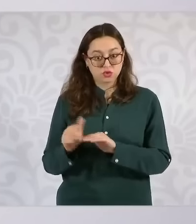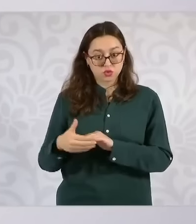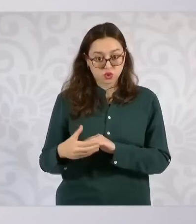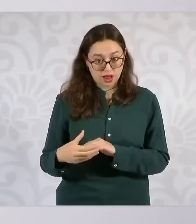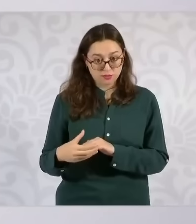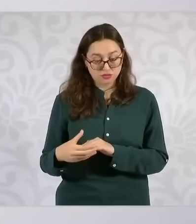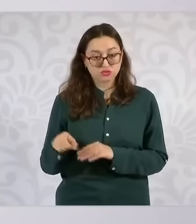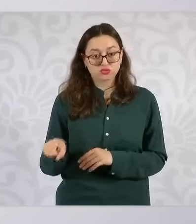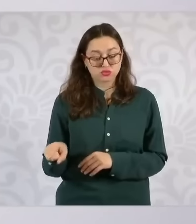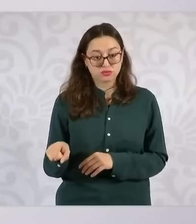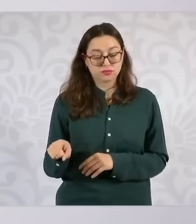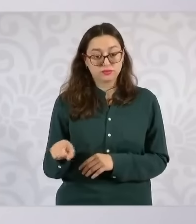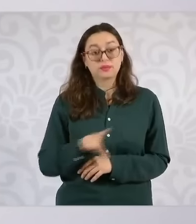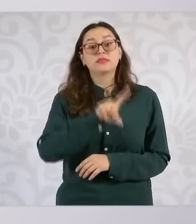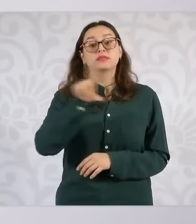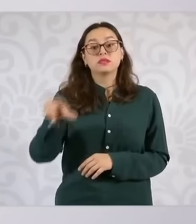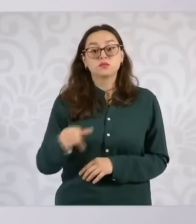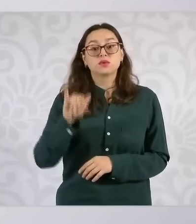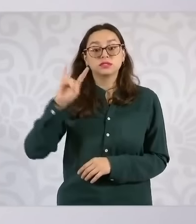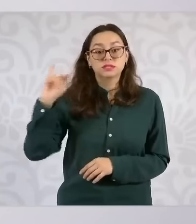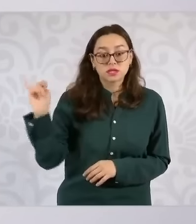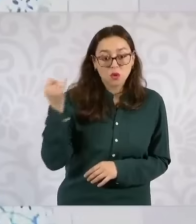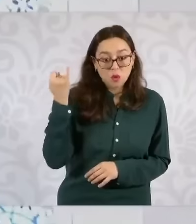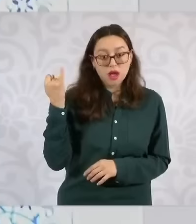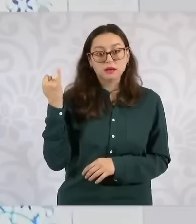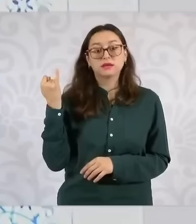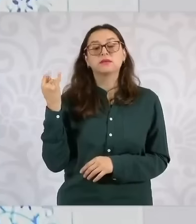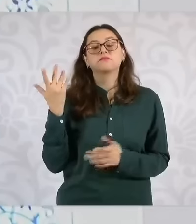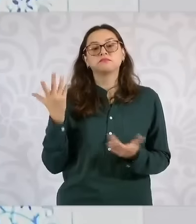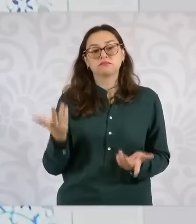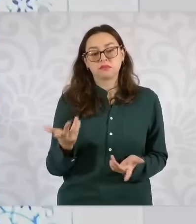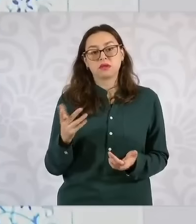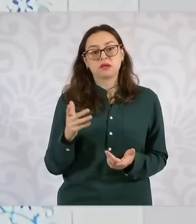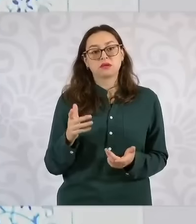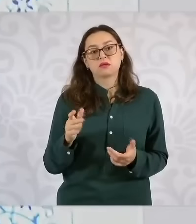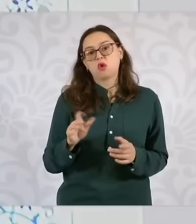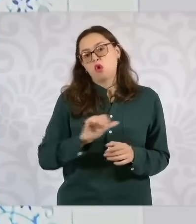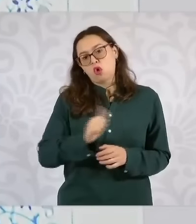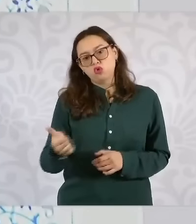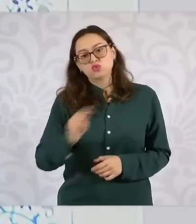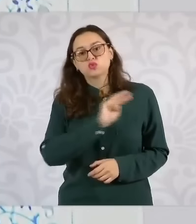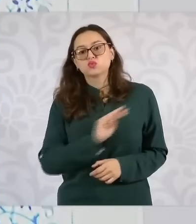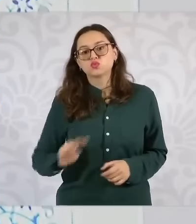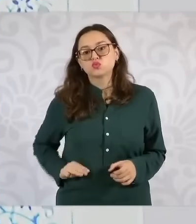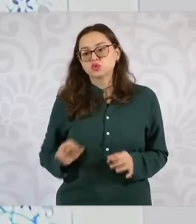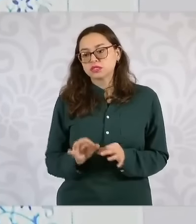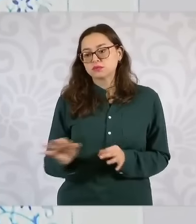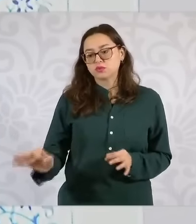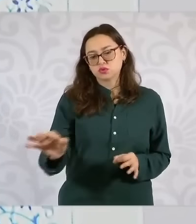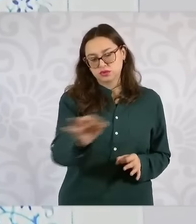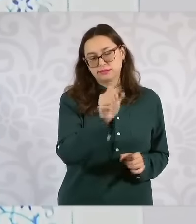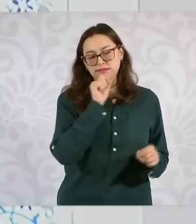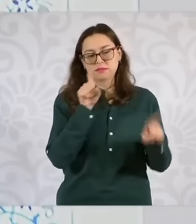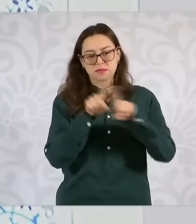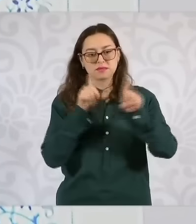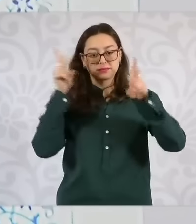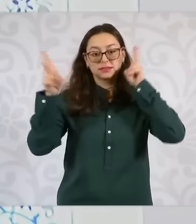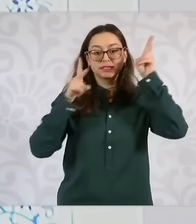Después vamos a Tijuana y ahí a los municipios, a Rosarito vamos a ir también.